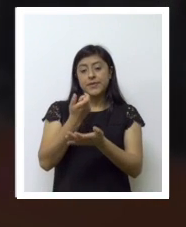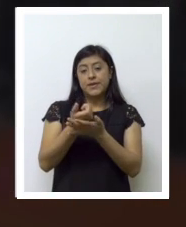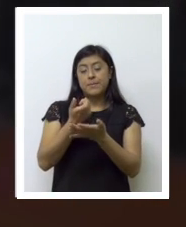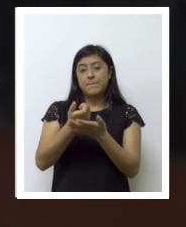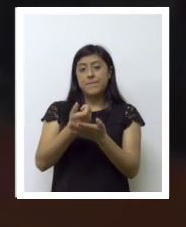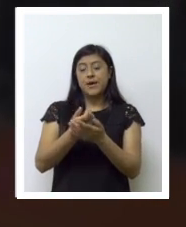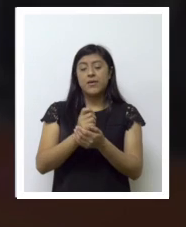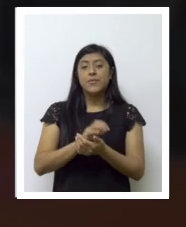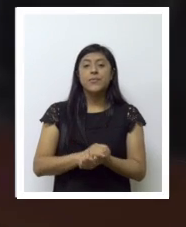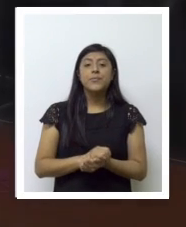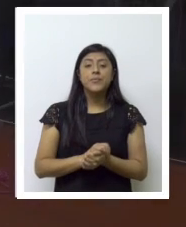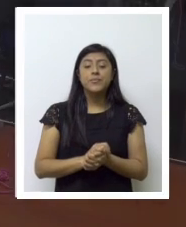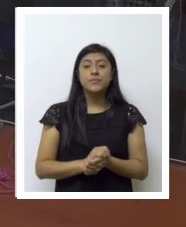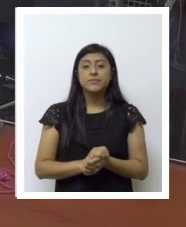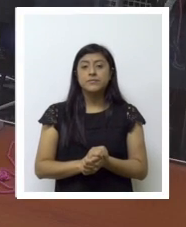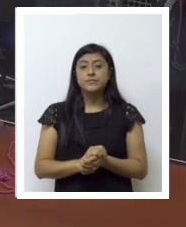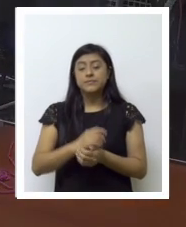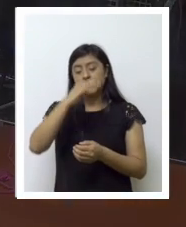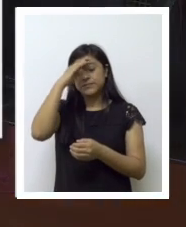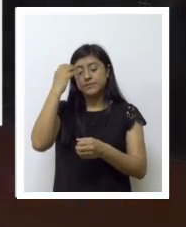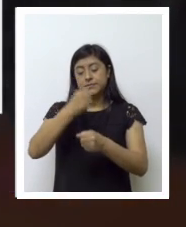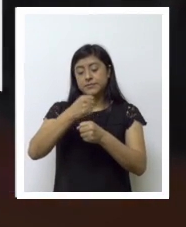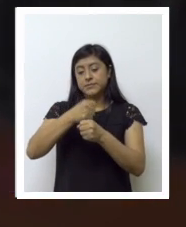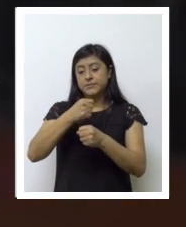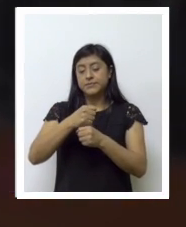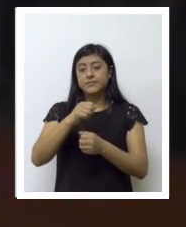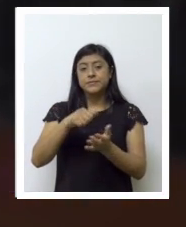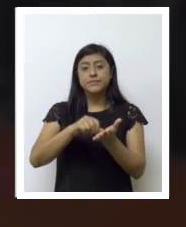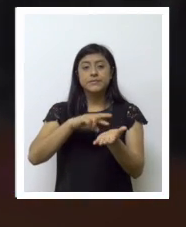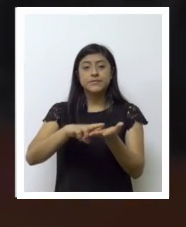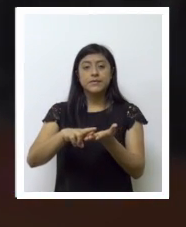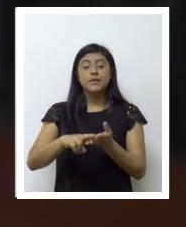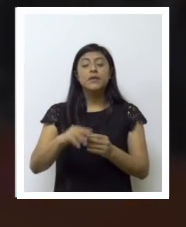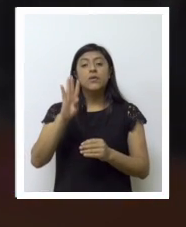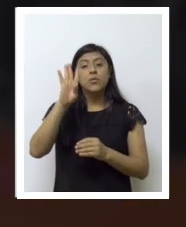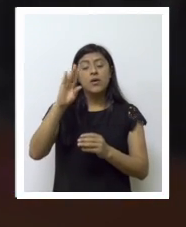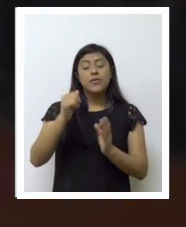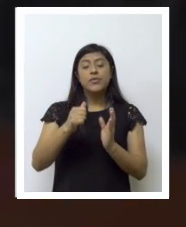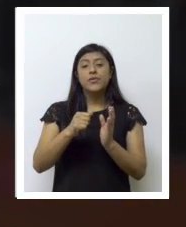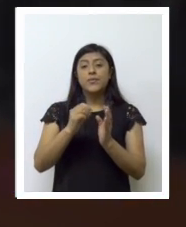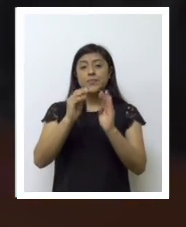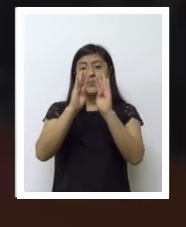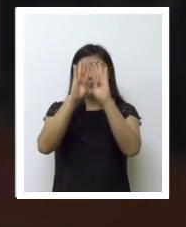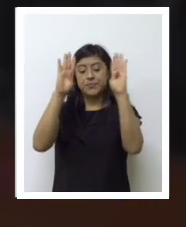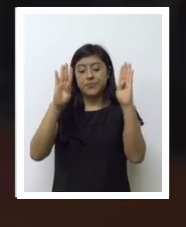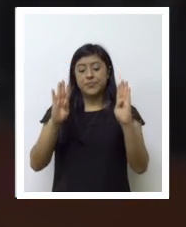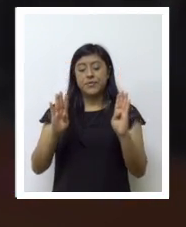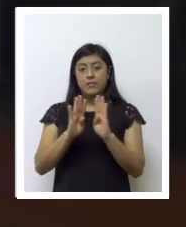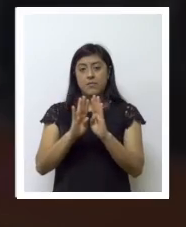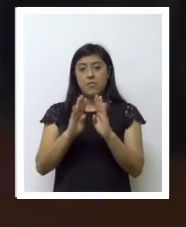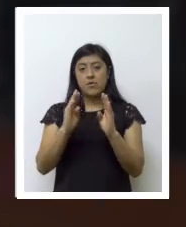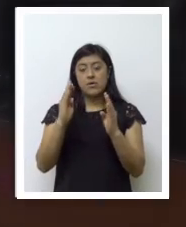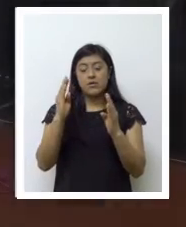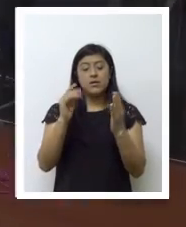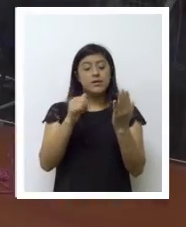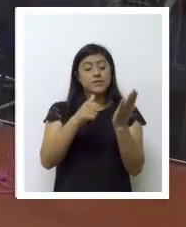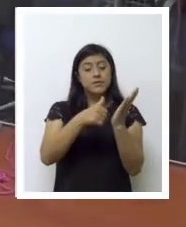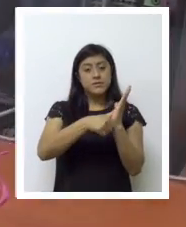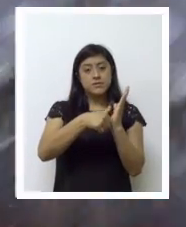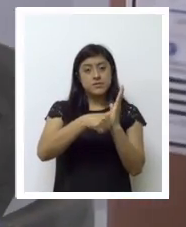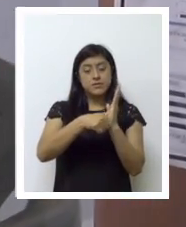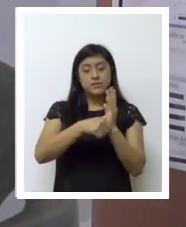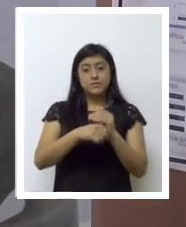con el operador de enrolamiento. 4. Presentación de boleto de ornato del año en curso, en original y